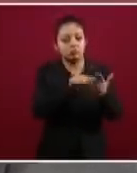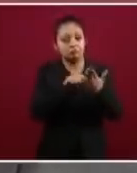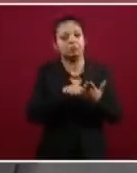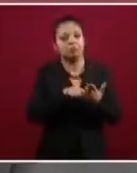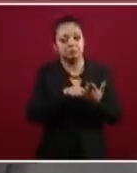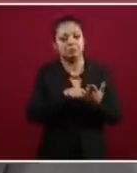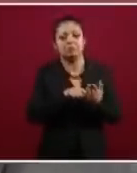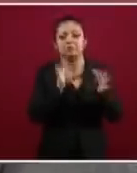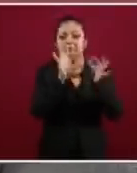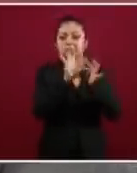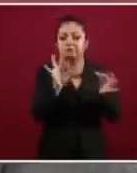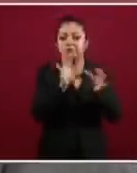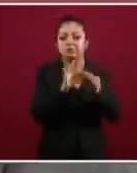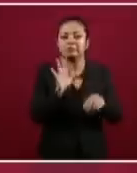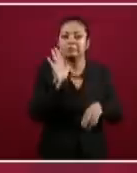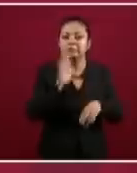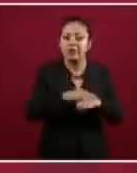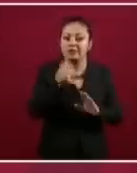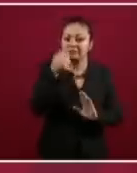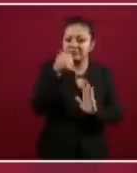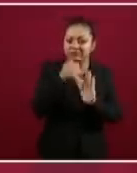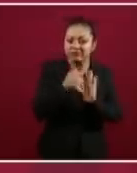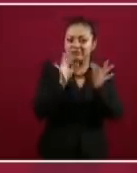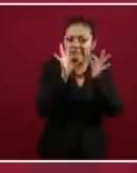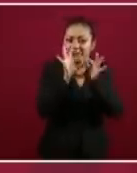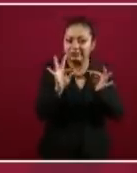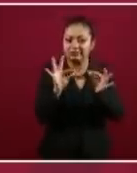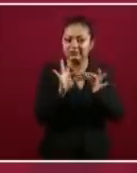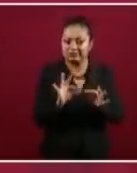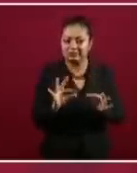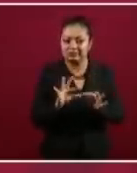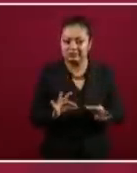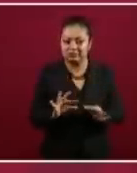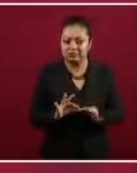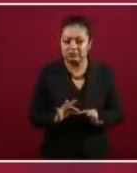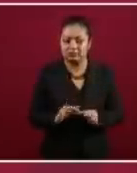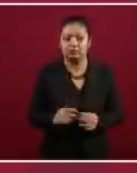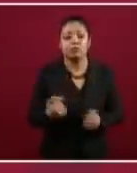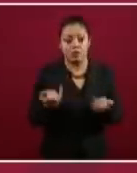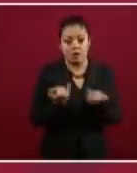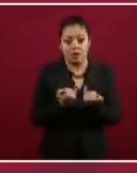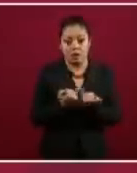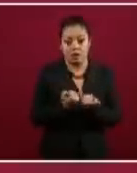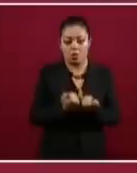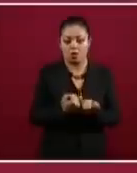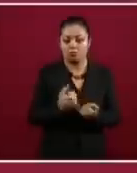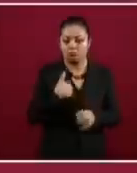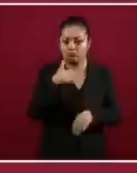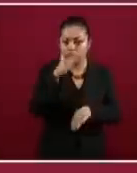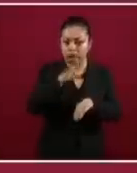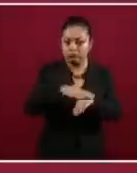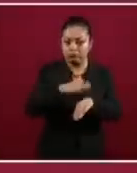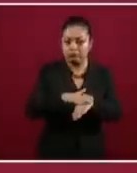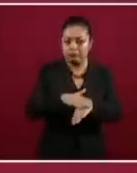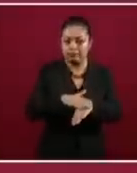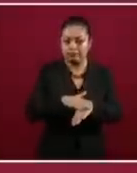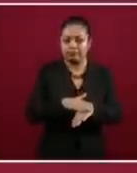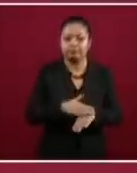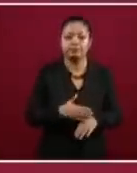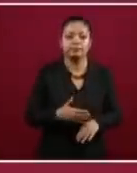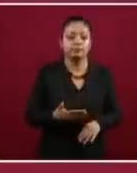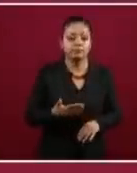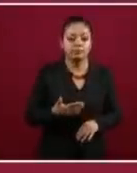a detalle. También informo que originalmente habíamos pensado